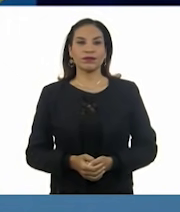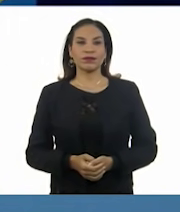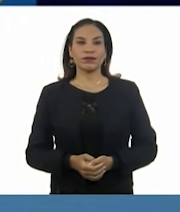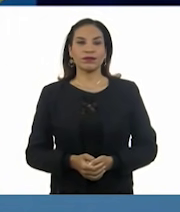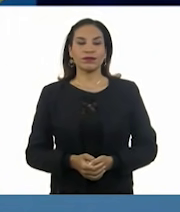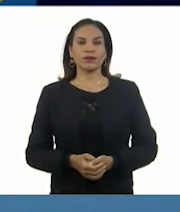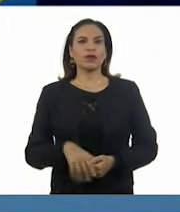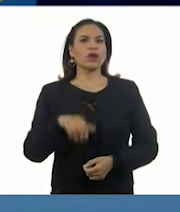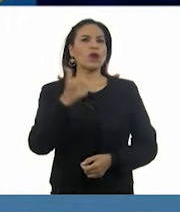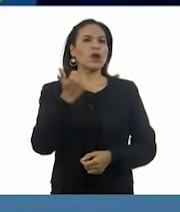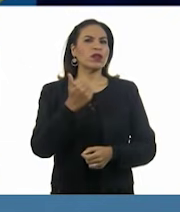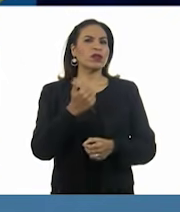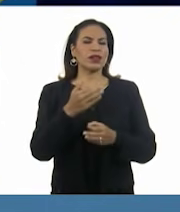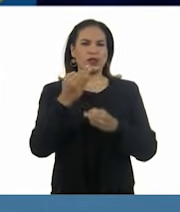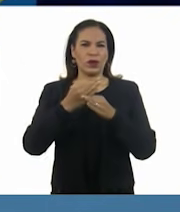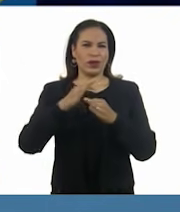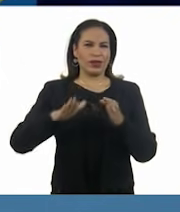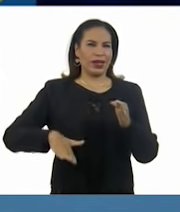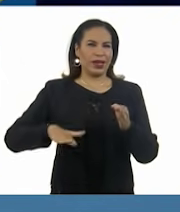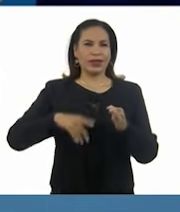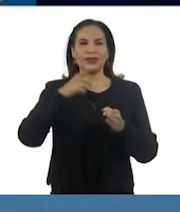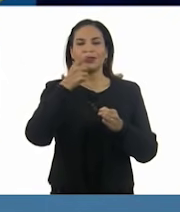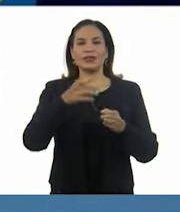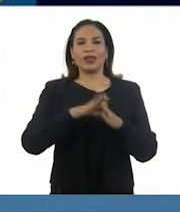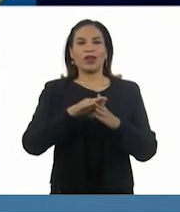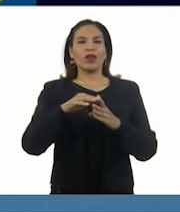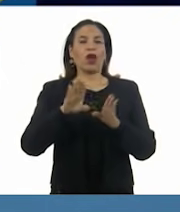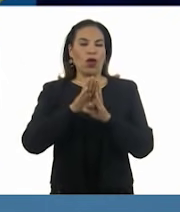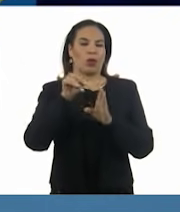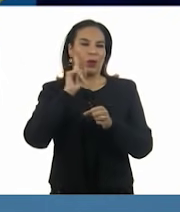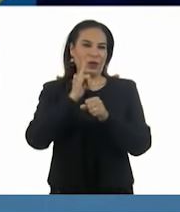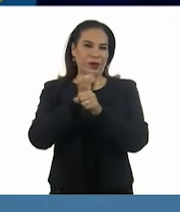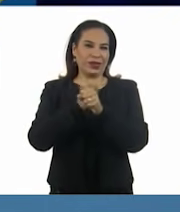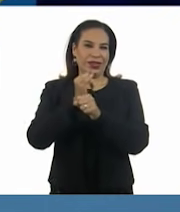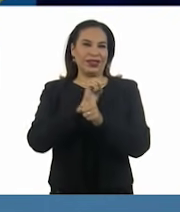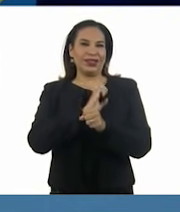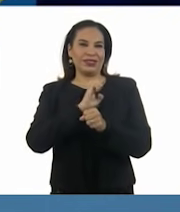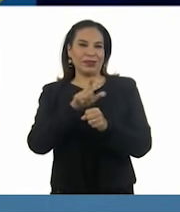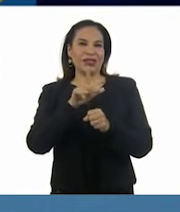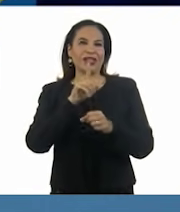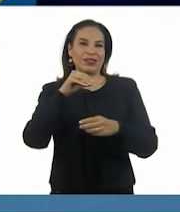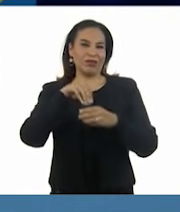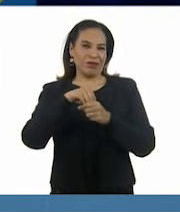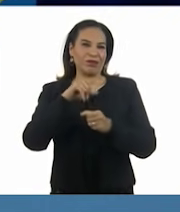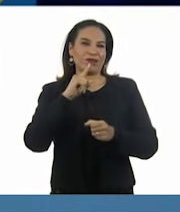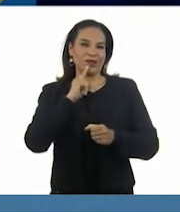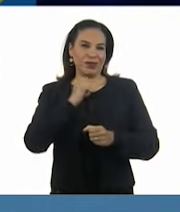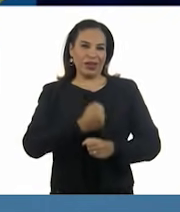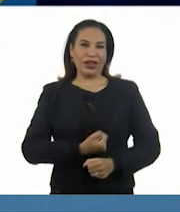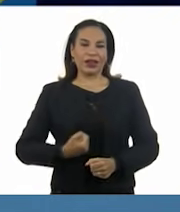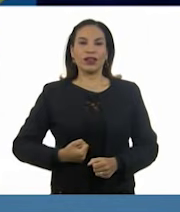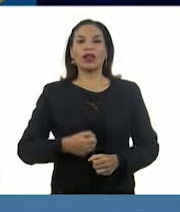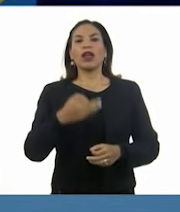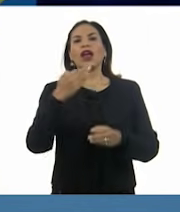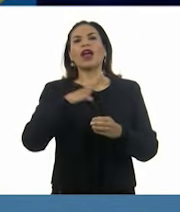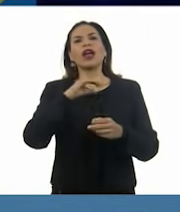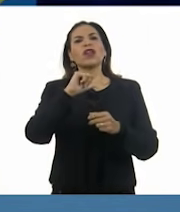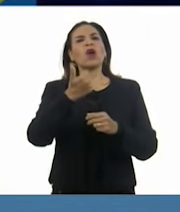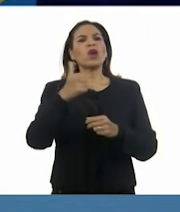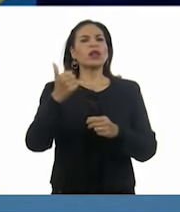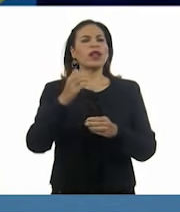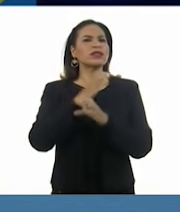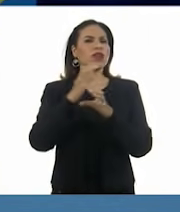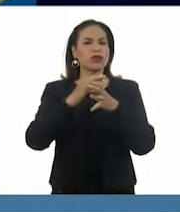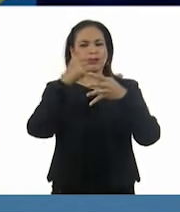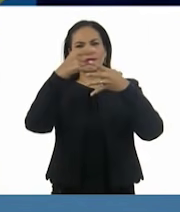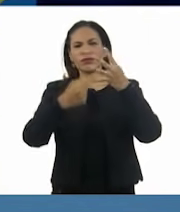Entre otros que nos acaba de comentar nuestra gente emocional secreta. Y entonces, también va a haber otro tipo de